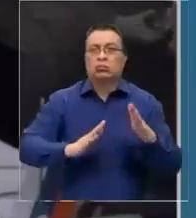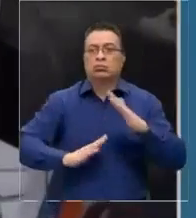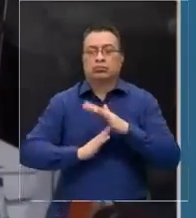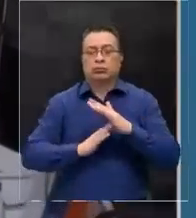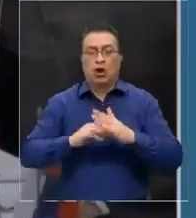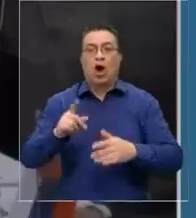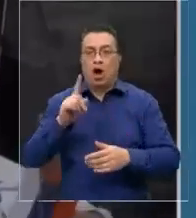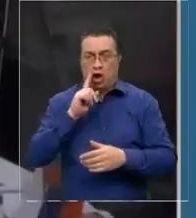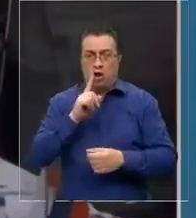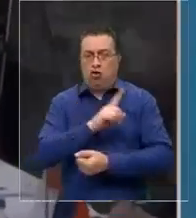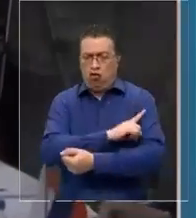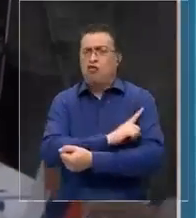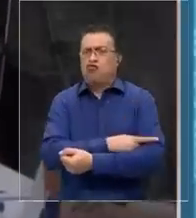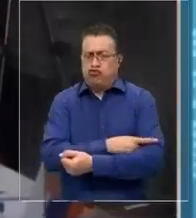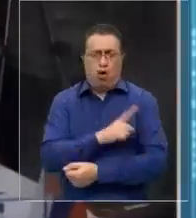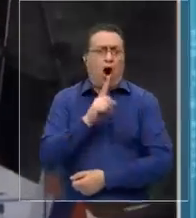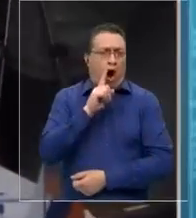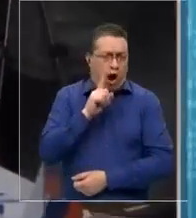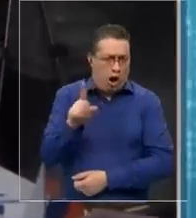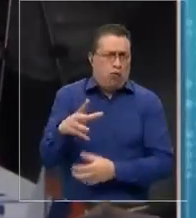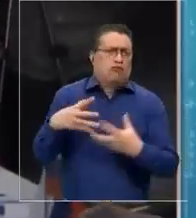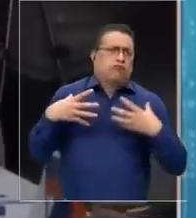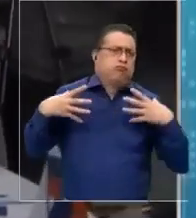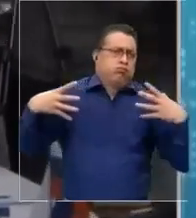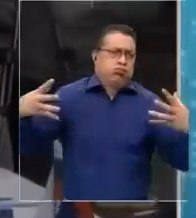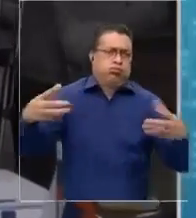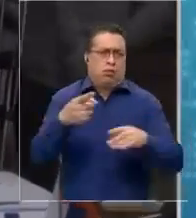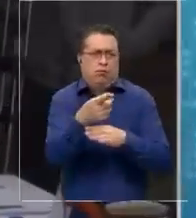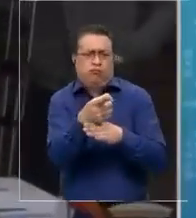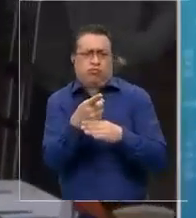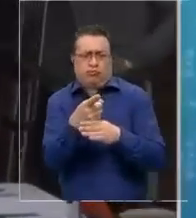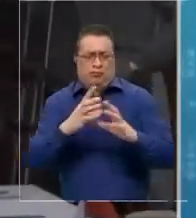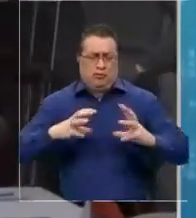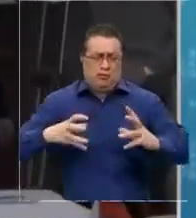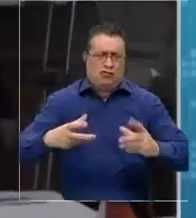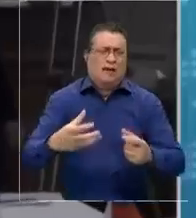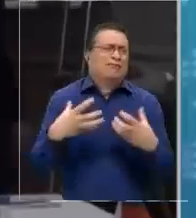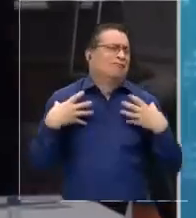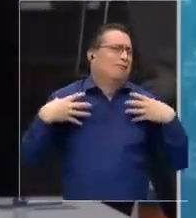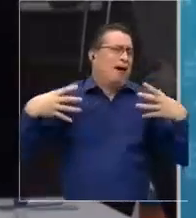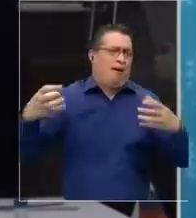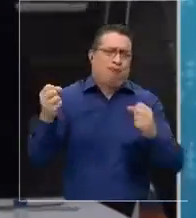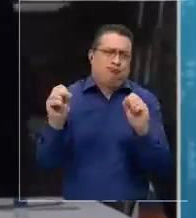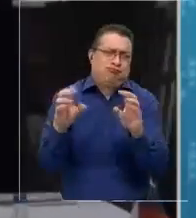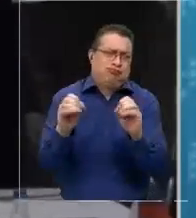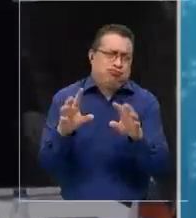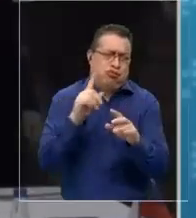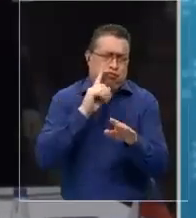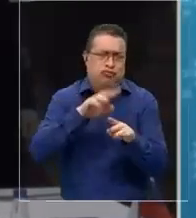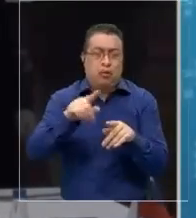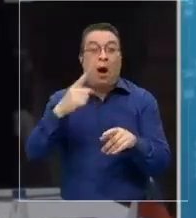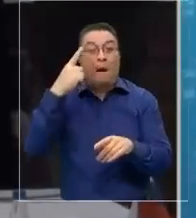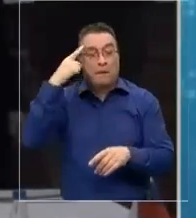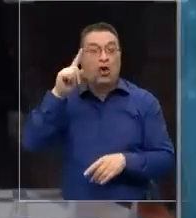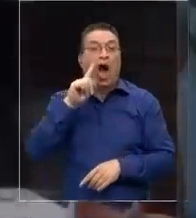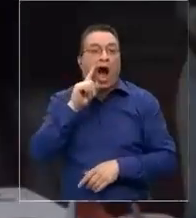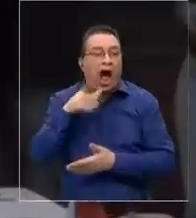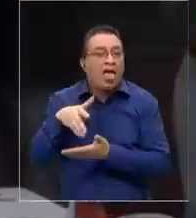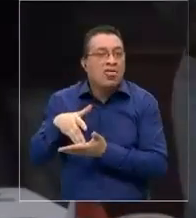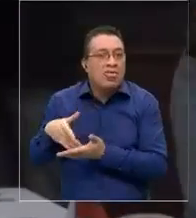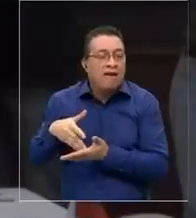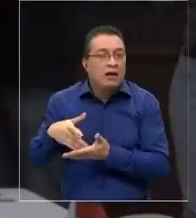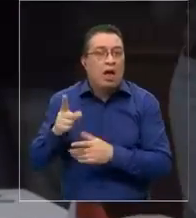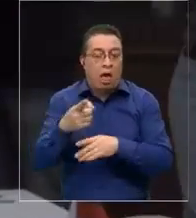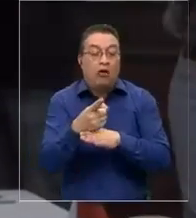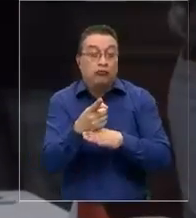papel tiene una fuerza extraordinaria, con una flota de tanques de unas tremendas dimensiones, pero que también tiene debilidades. Muchos de sus